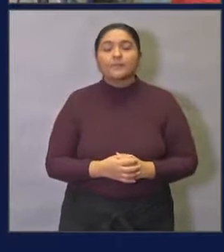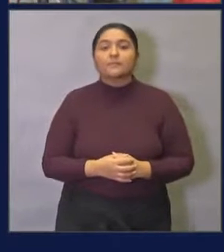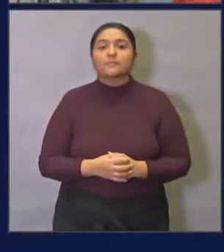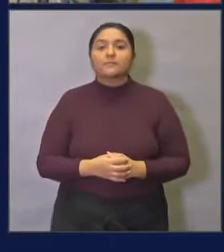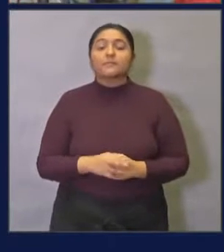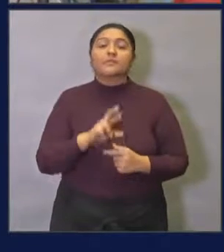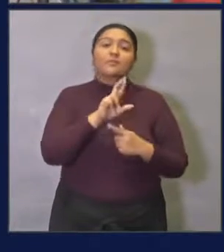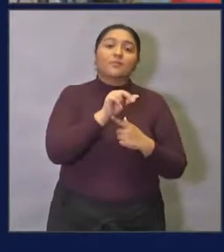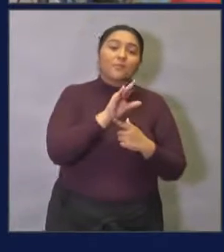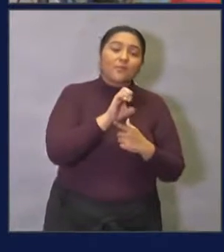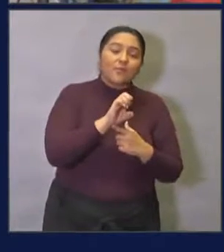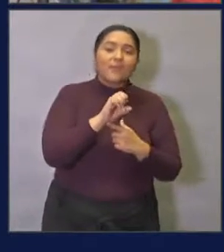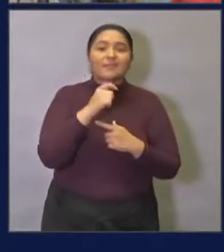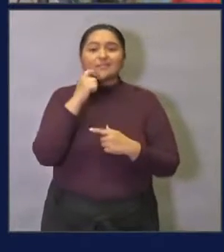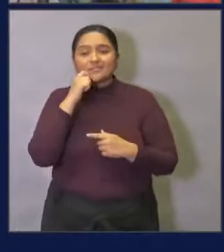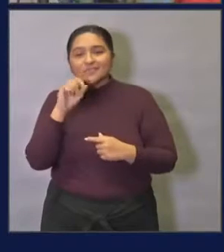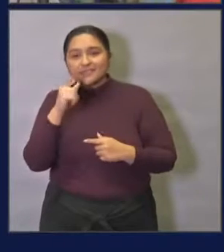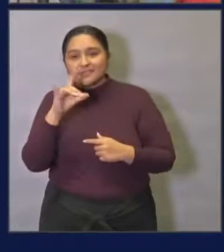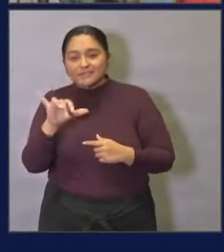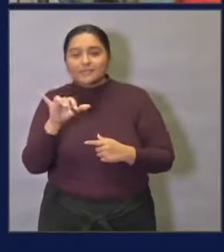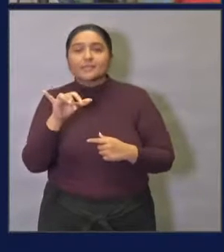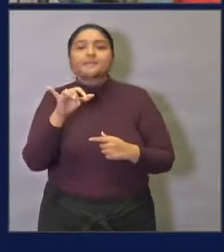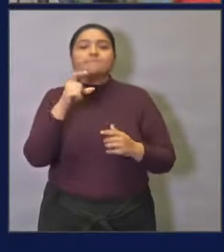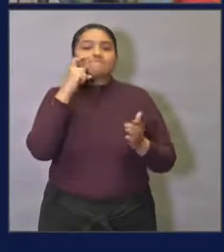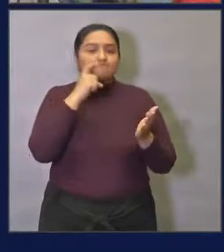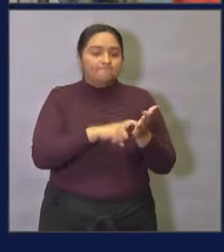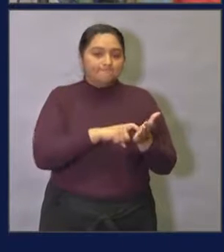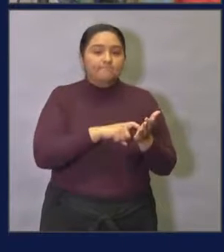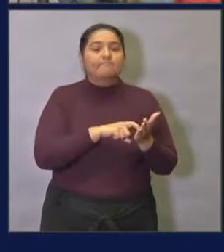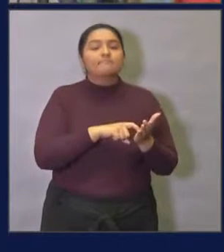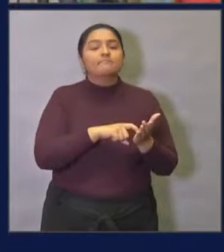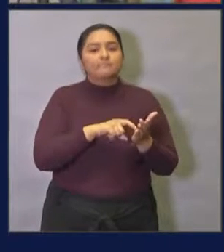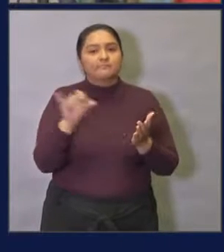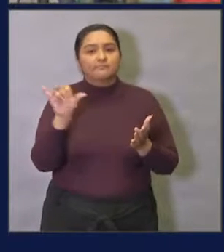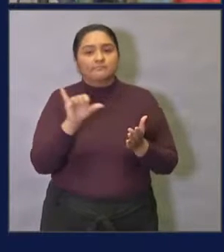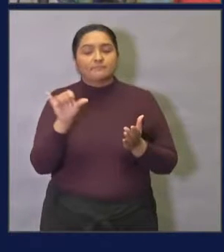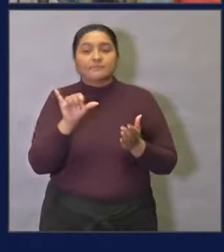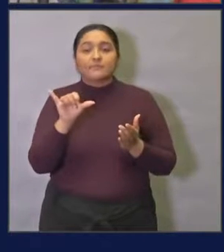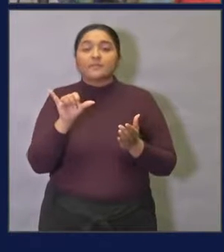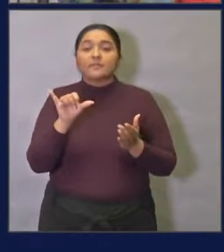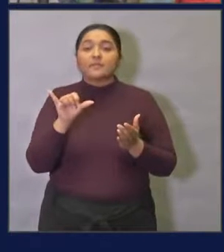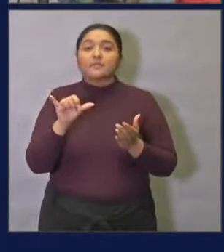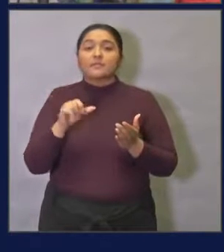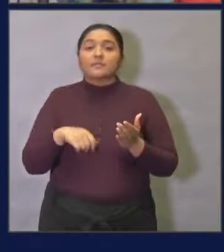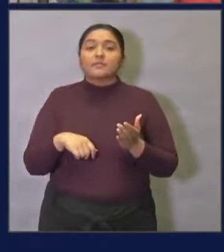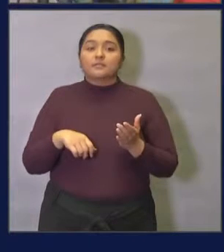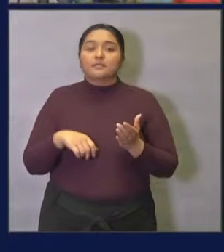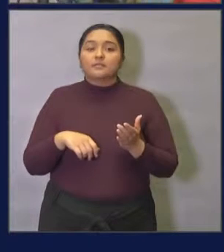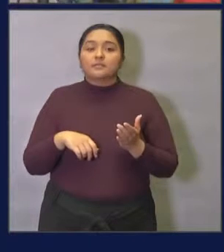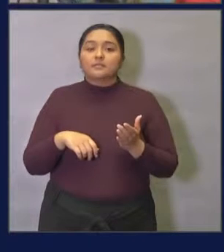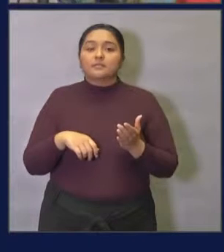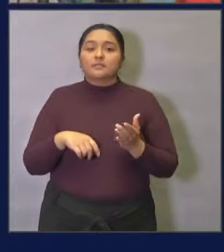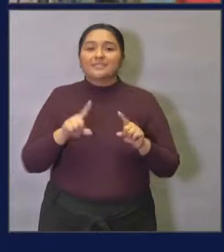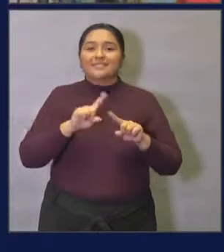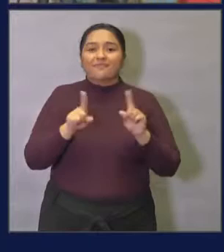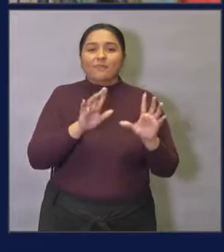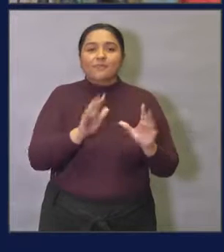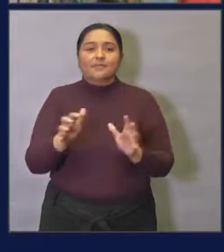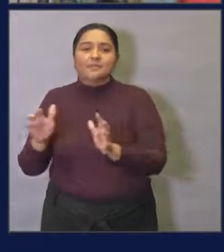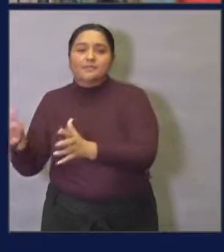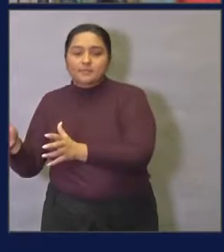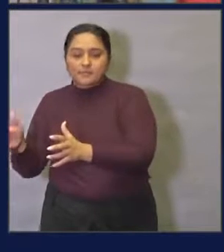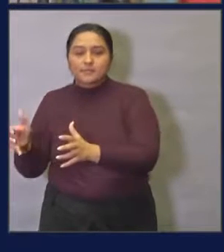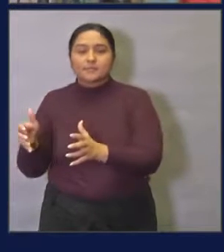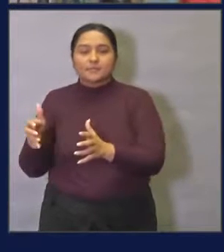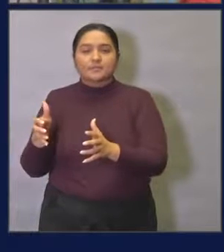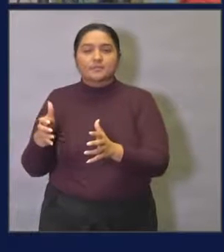raza y etnicidad, también observamos las diferencias en nuestros indicadores para así poder entender el impacto